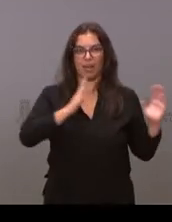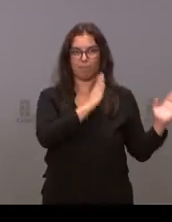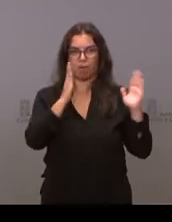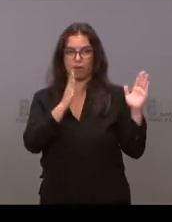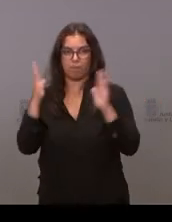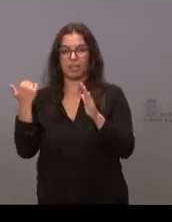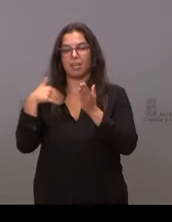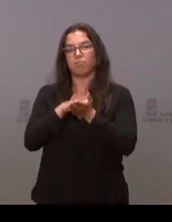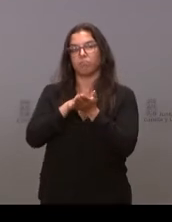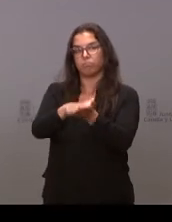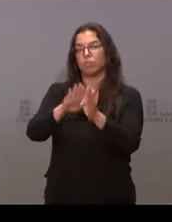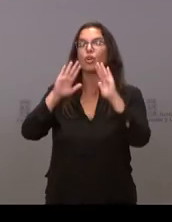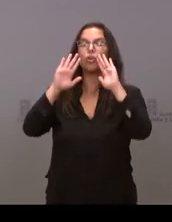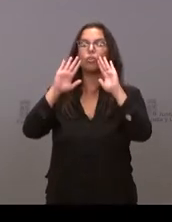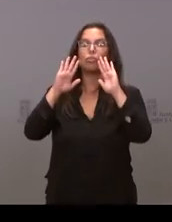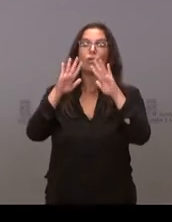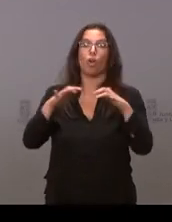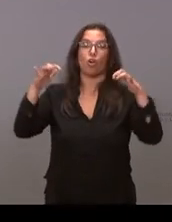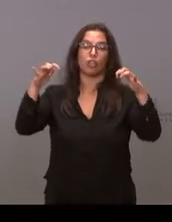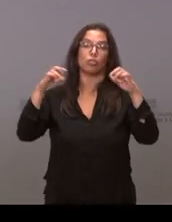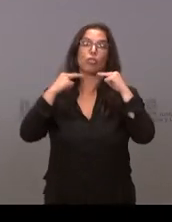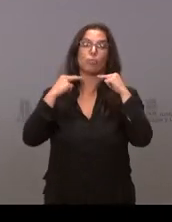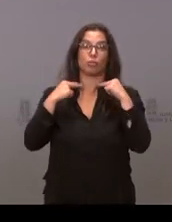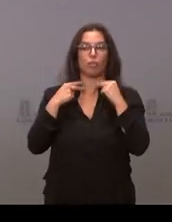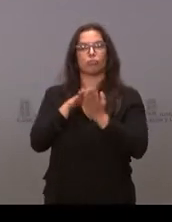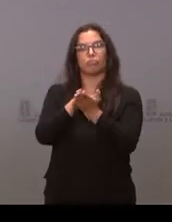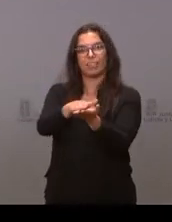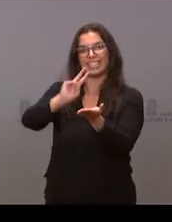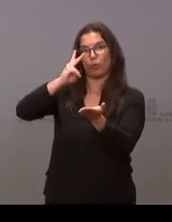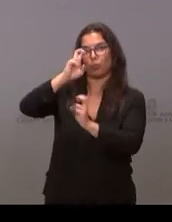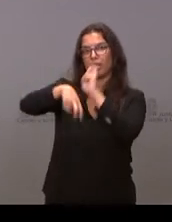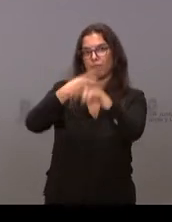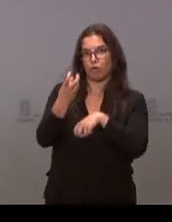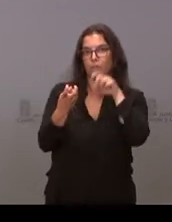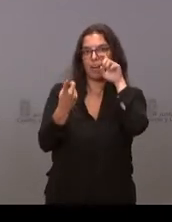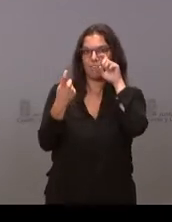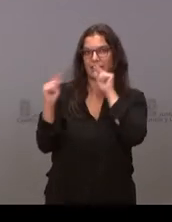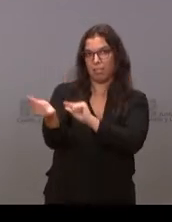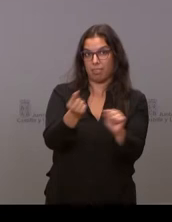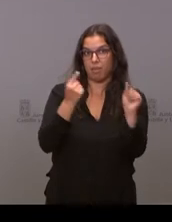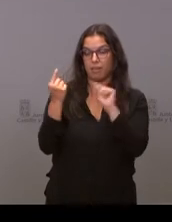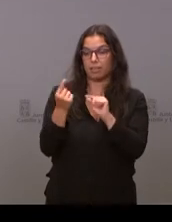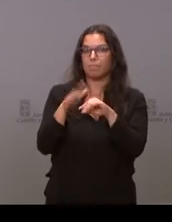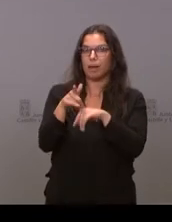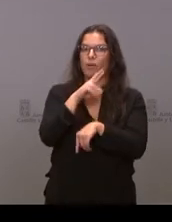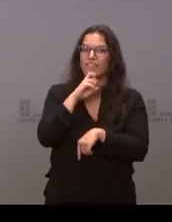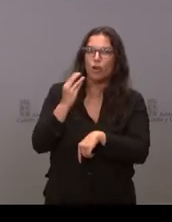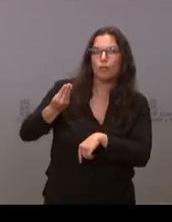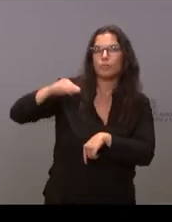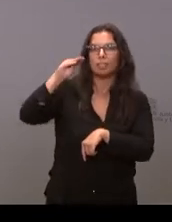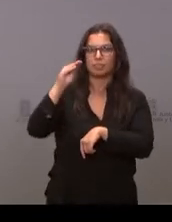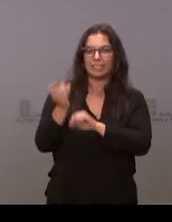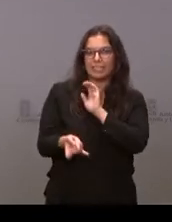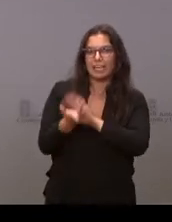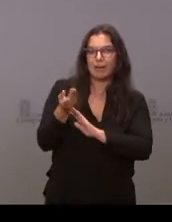de los Diputados una segunda reforma que pretende justamente facilitar la creación de valor y aumentar la creación de